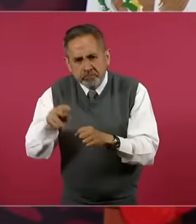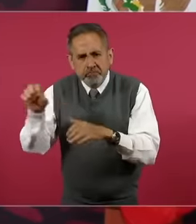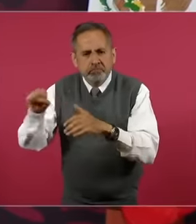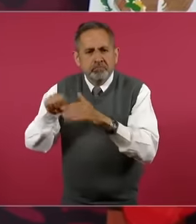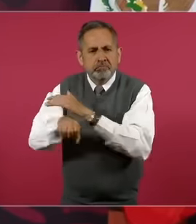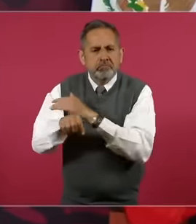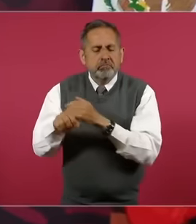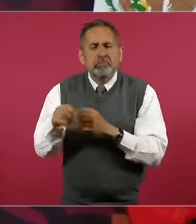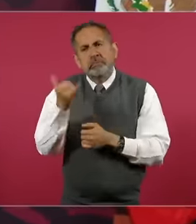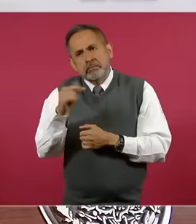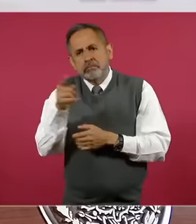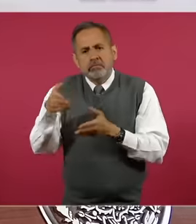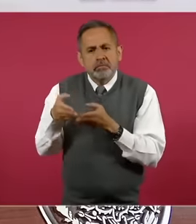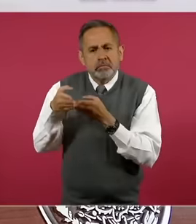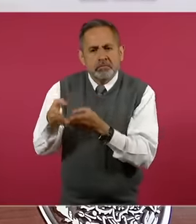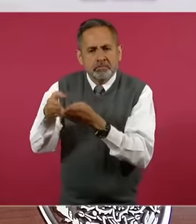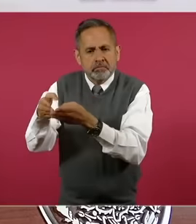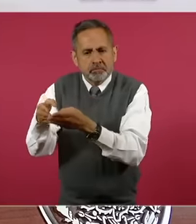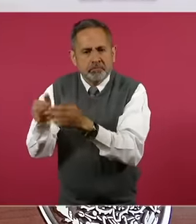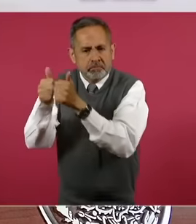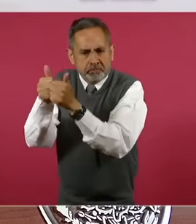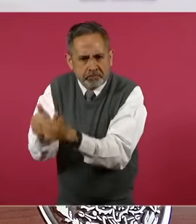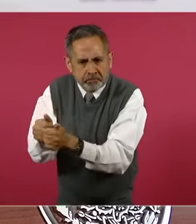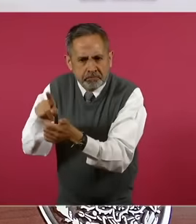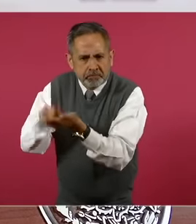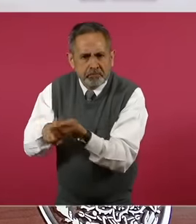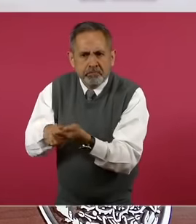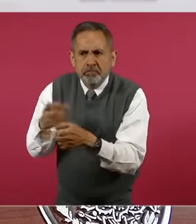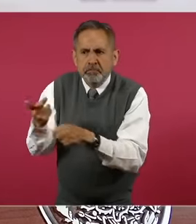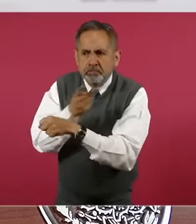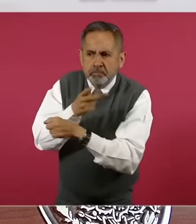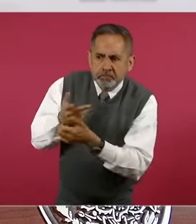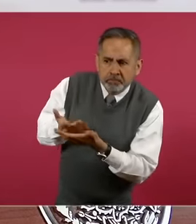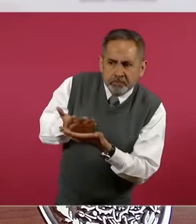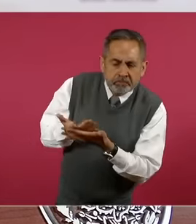una embarcación. Ya llevan tiempo ahí.